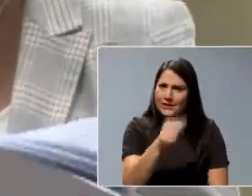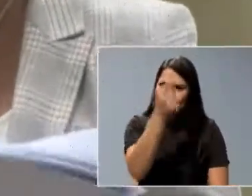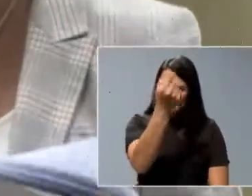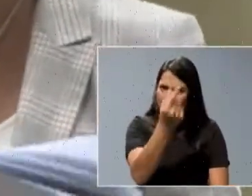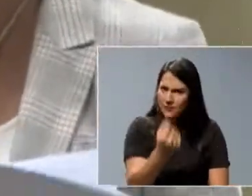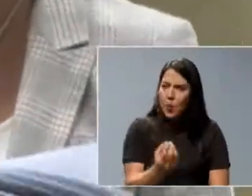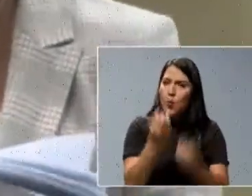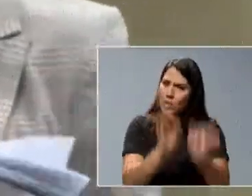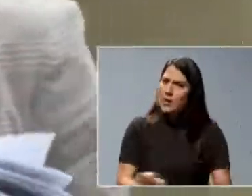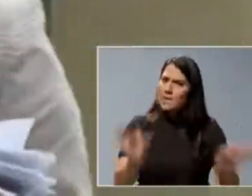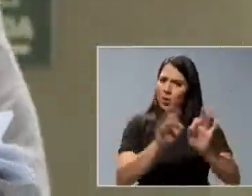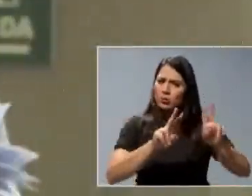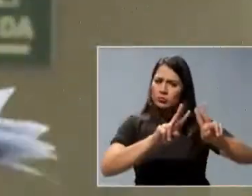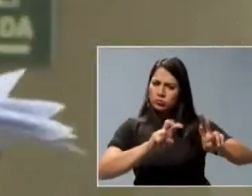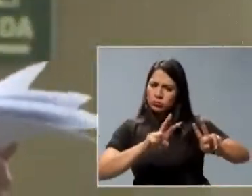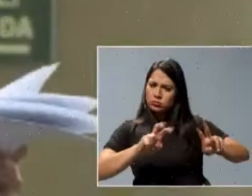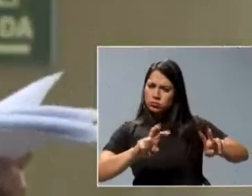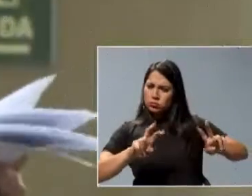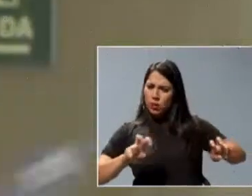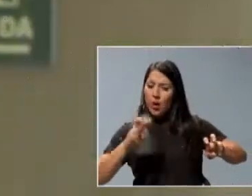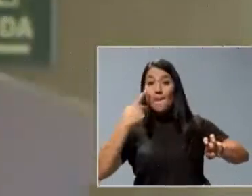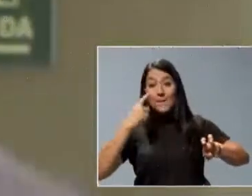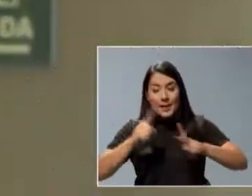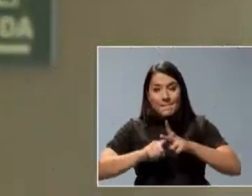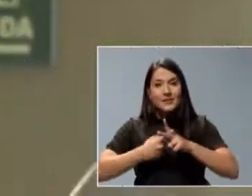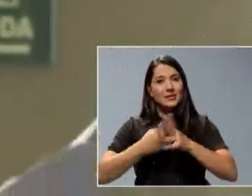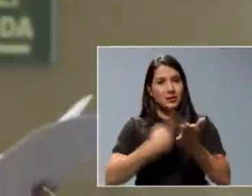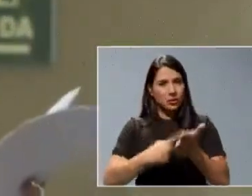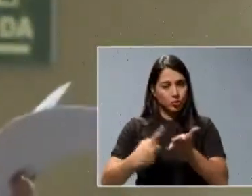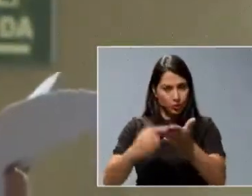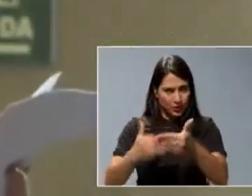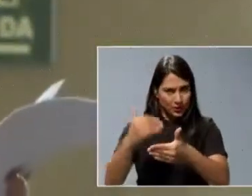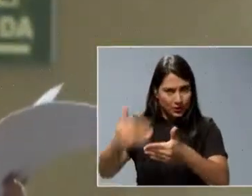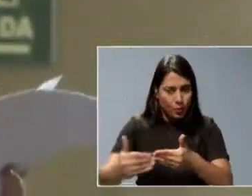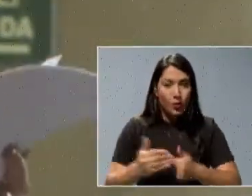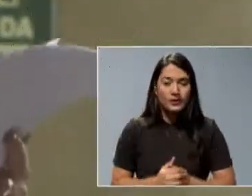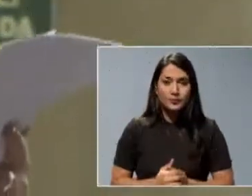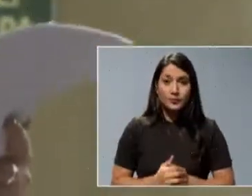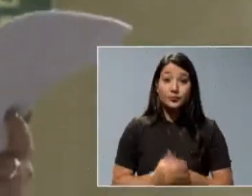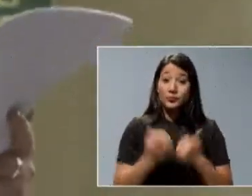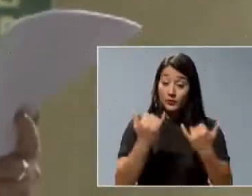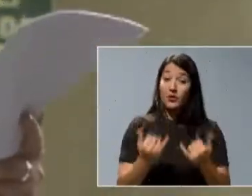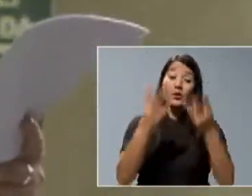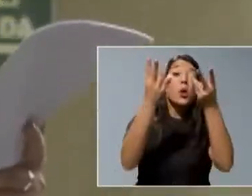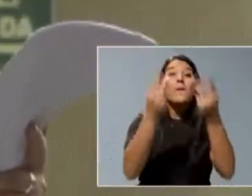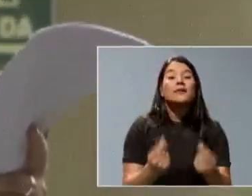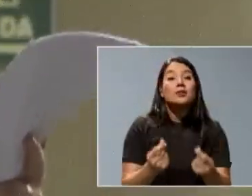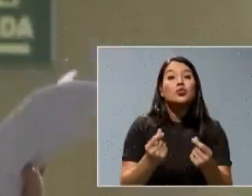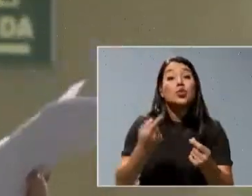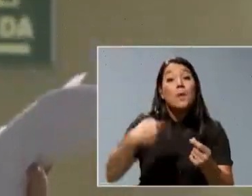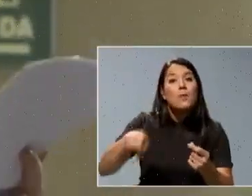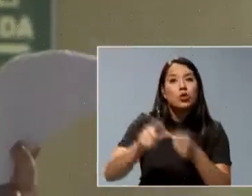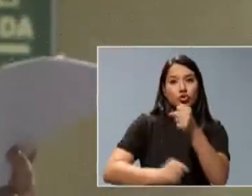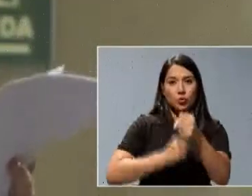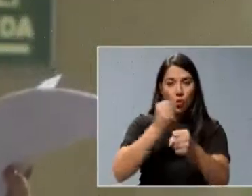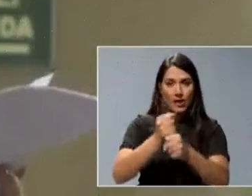irlas revisando y tejiendo para lo que viene en la discusión. En términos absolutos, el presupuesto del año